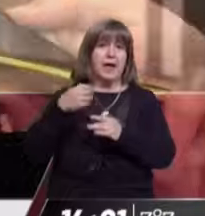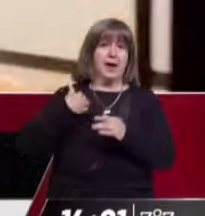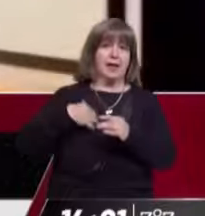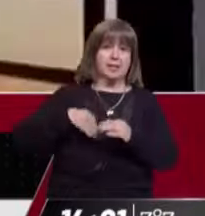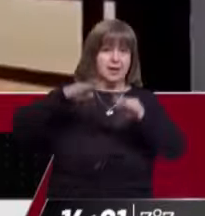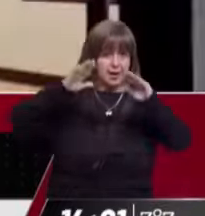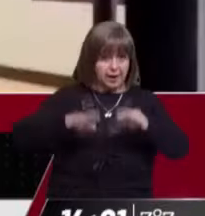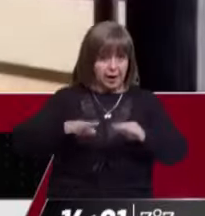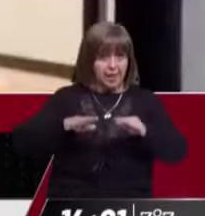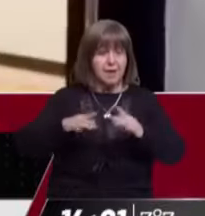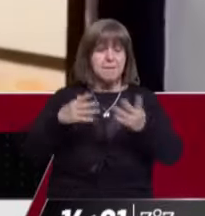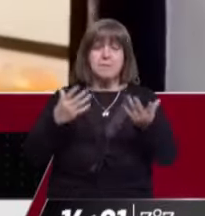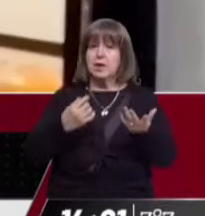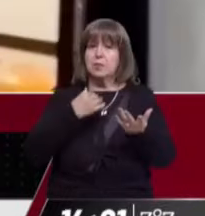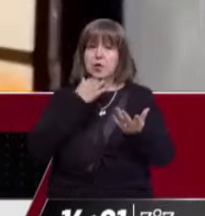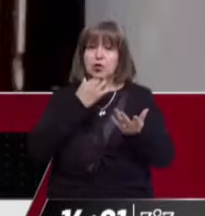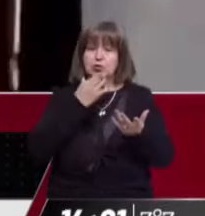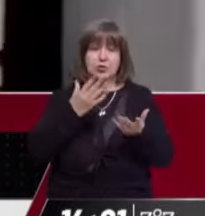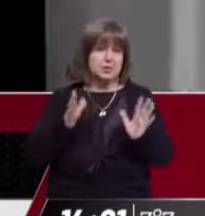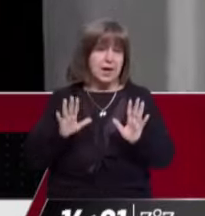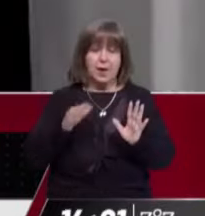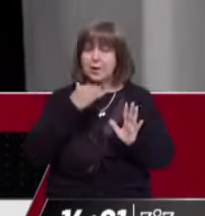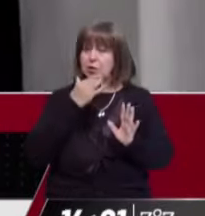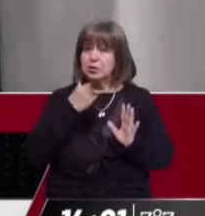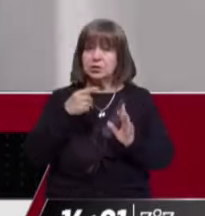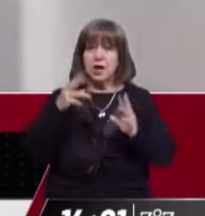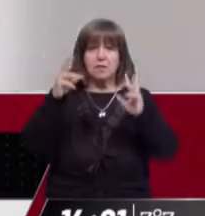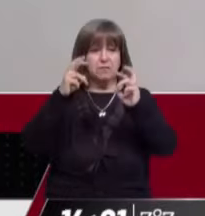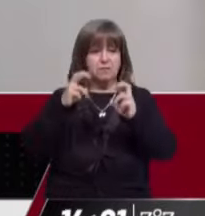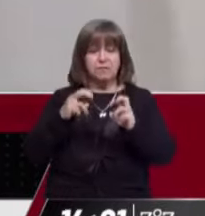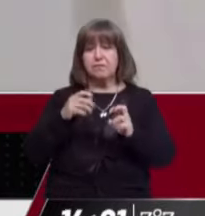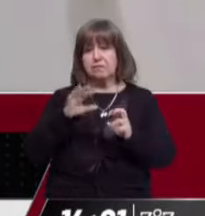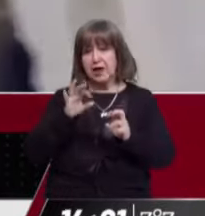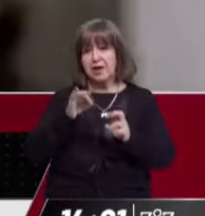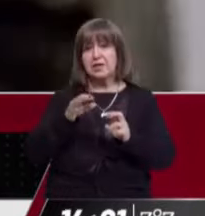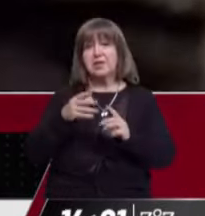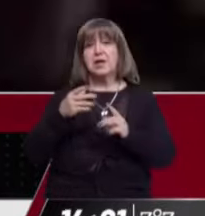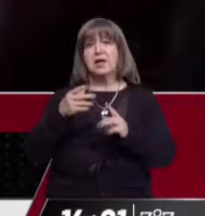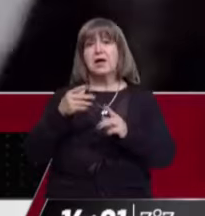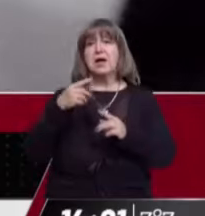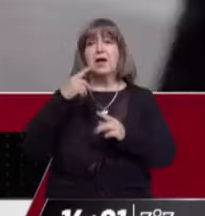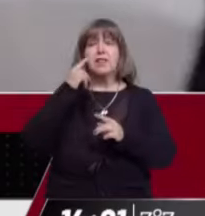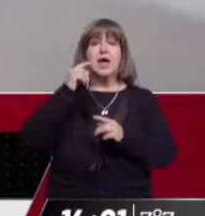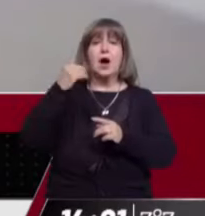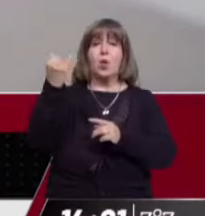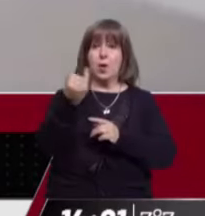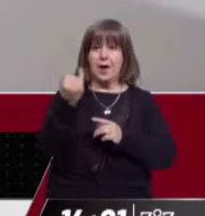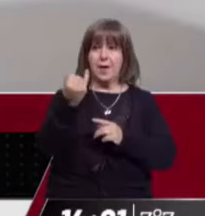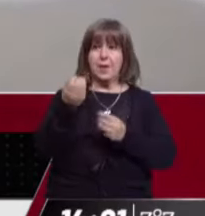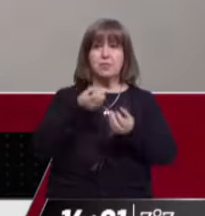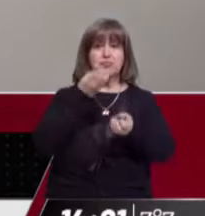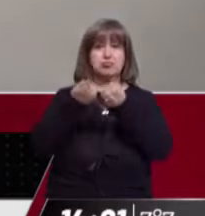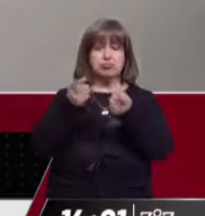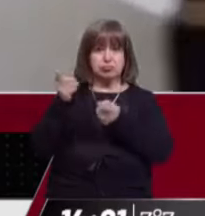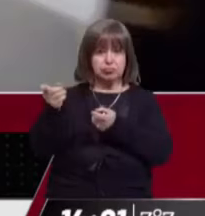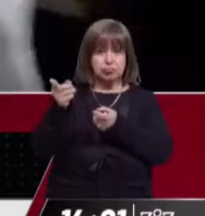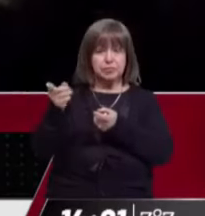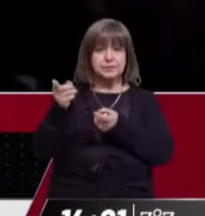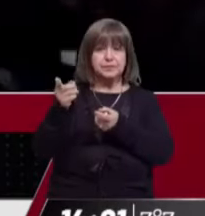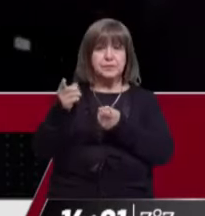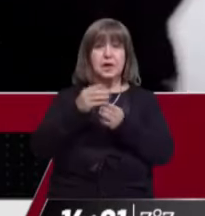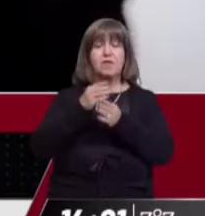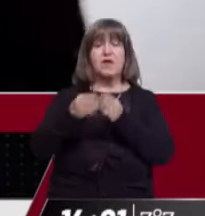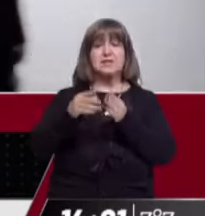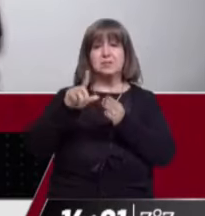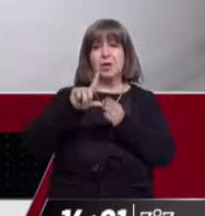cierto? De todas formas no está nada dicho, hay la indagatoria, ustedes ya saben que va a ser el día jueves. El pedido, si bien se vence